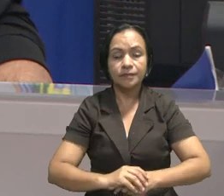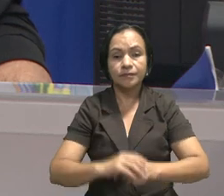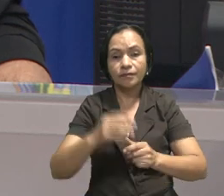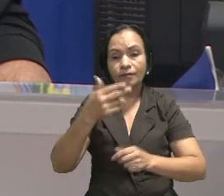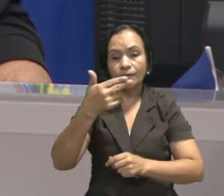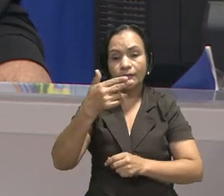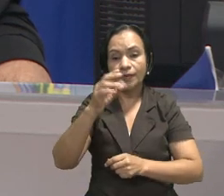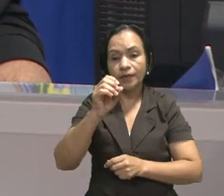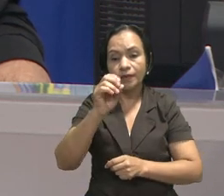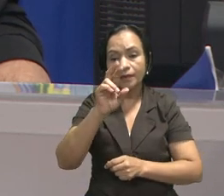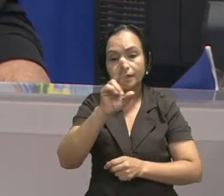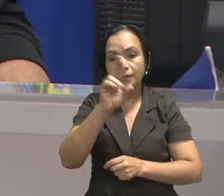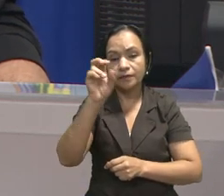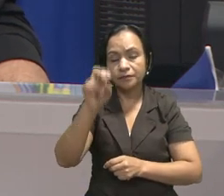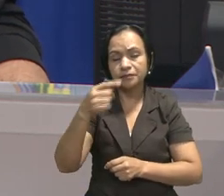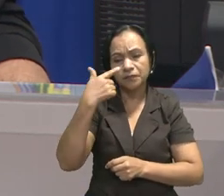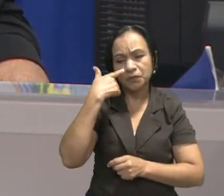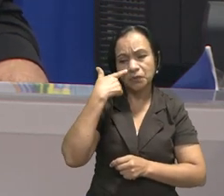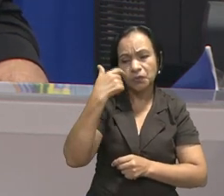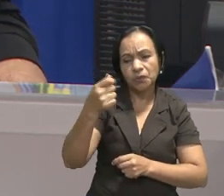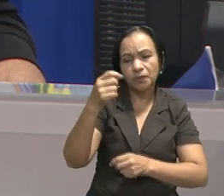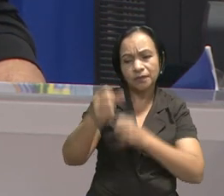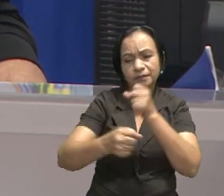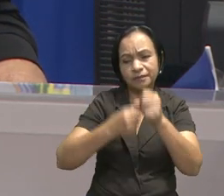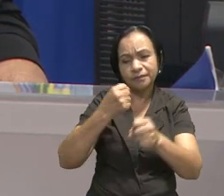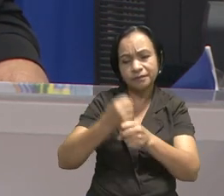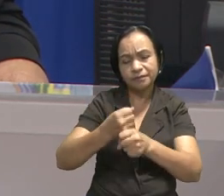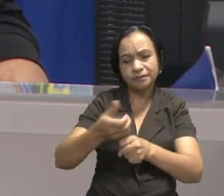Chocorrón Buitrago lo conozco desde los años